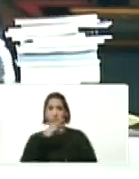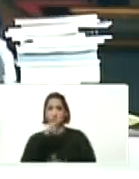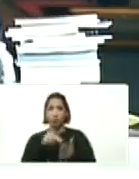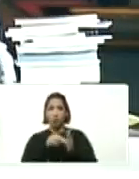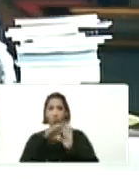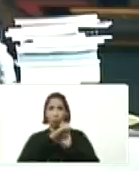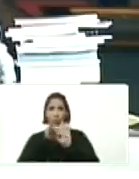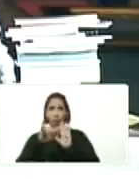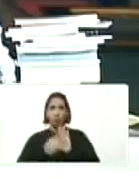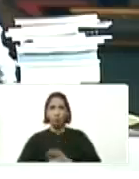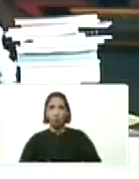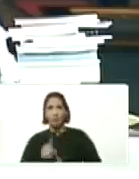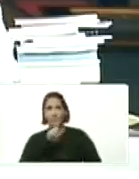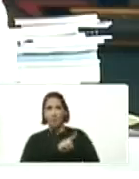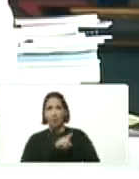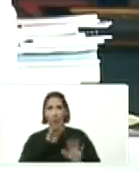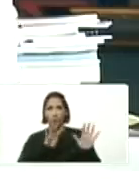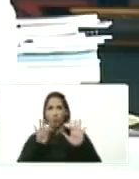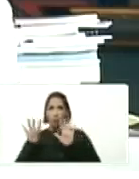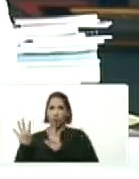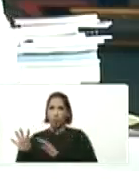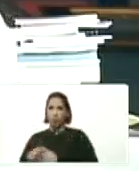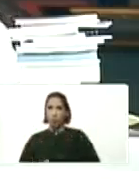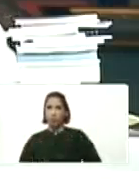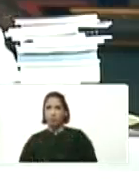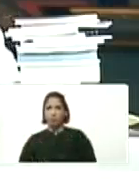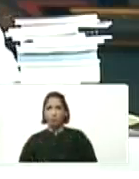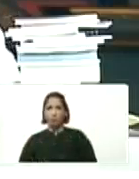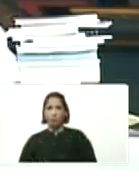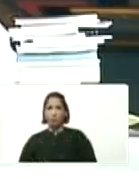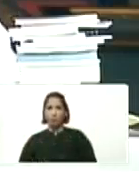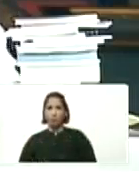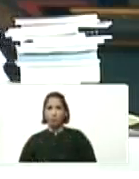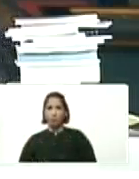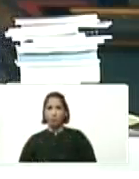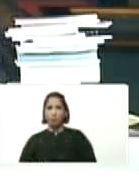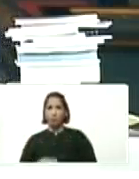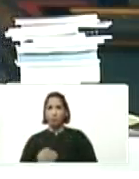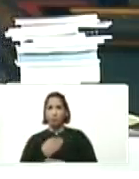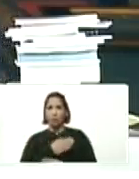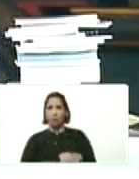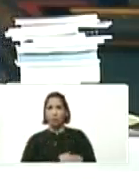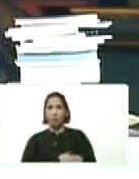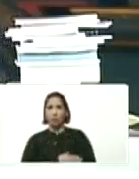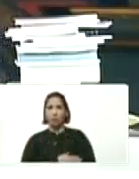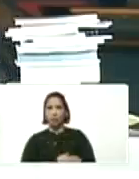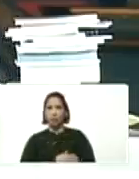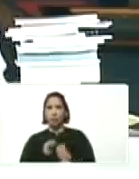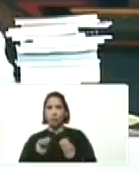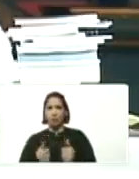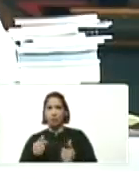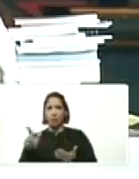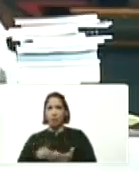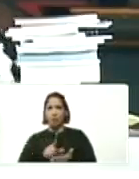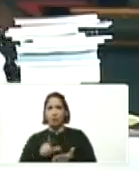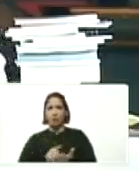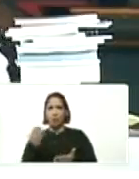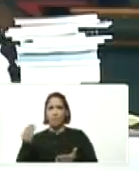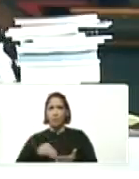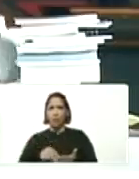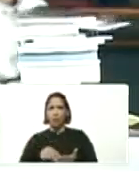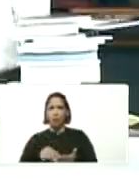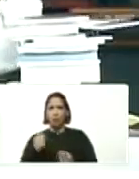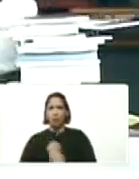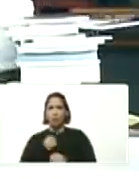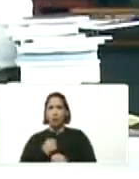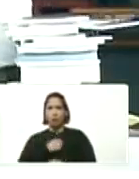Constituyente de 1999. El preámbulo del libro más editado en la historia de